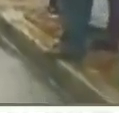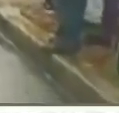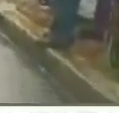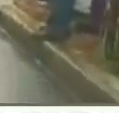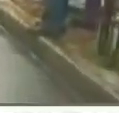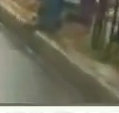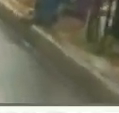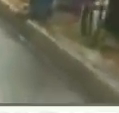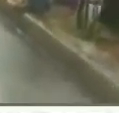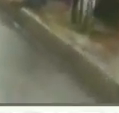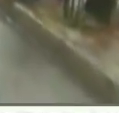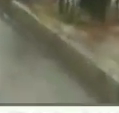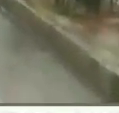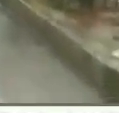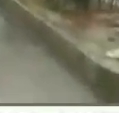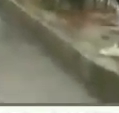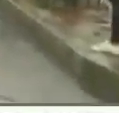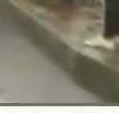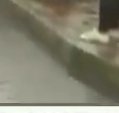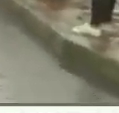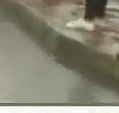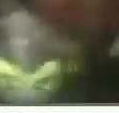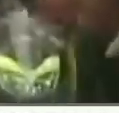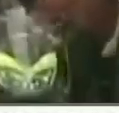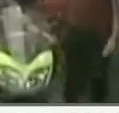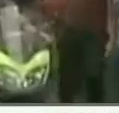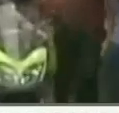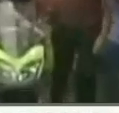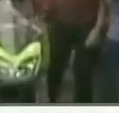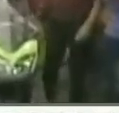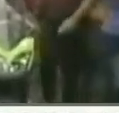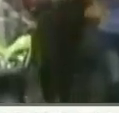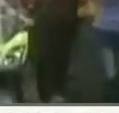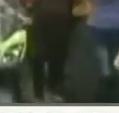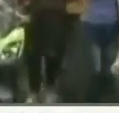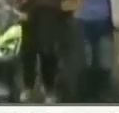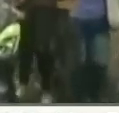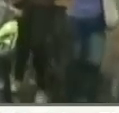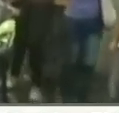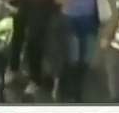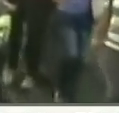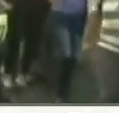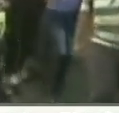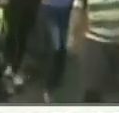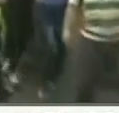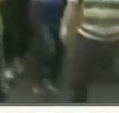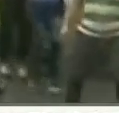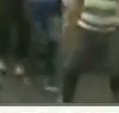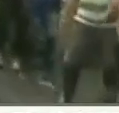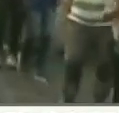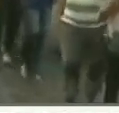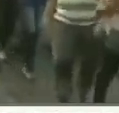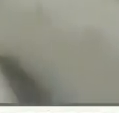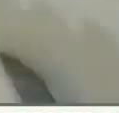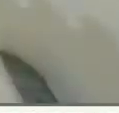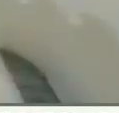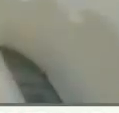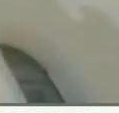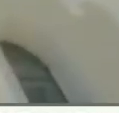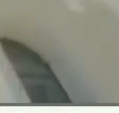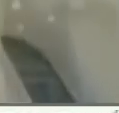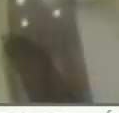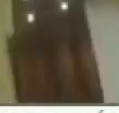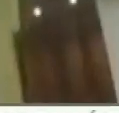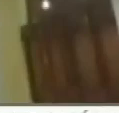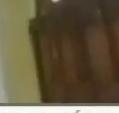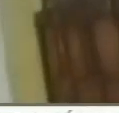por todas las calles, avenidas y vías principales del área metropolitana de Caracas. El Viernes